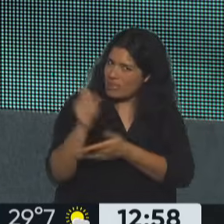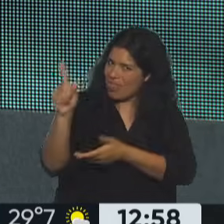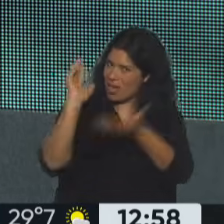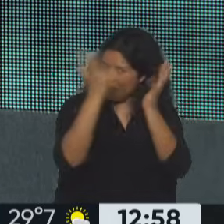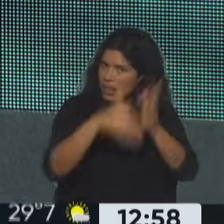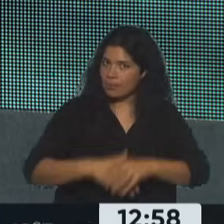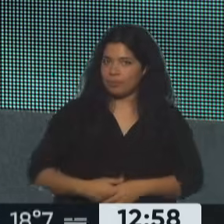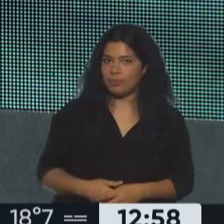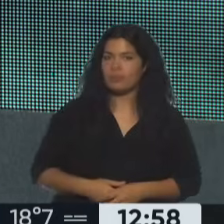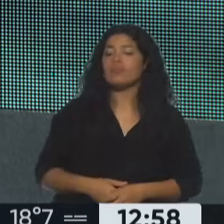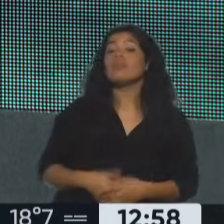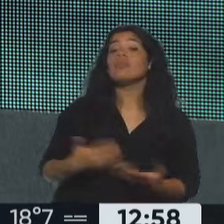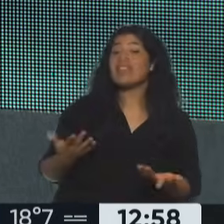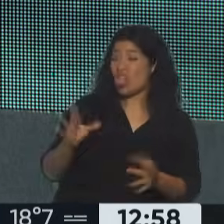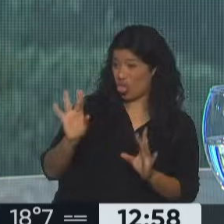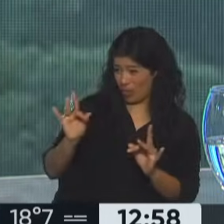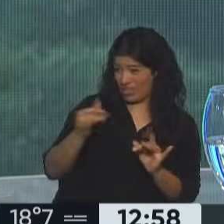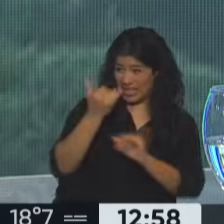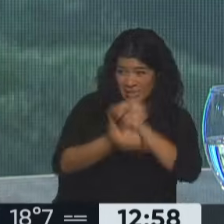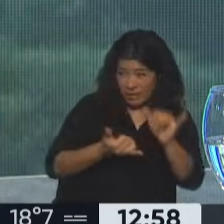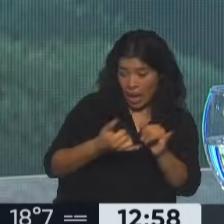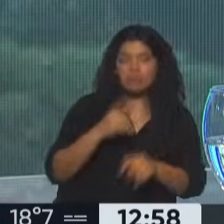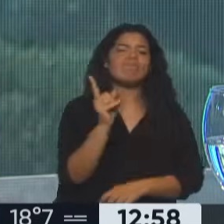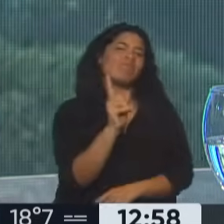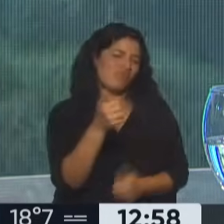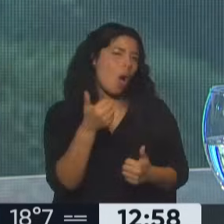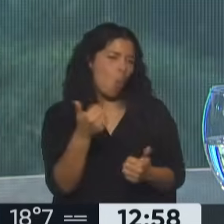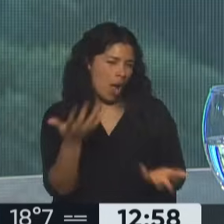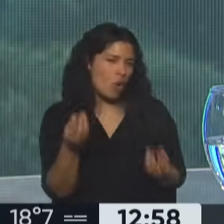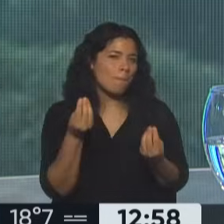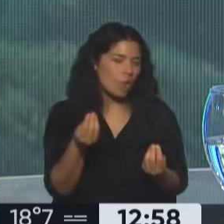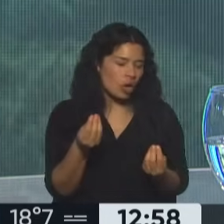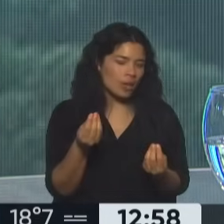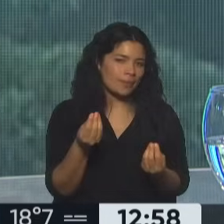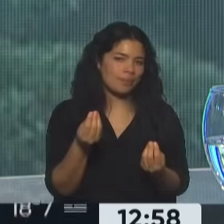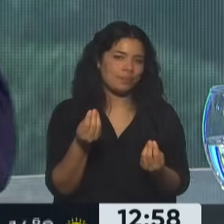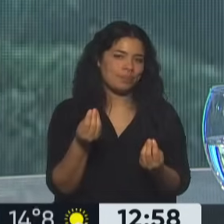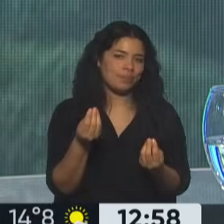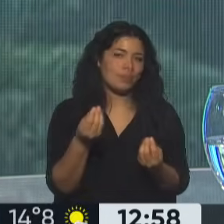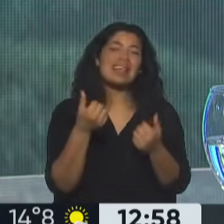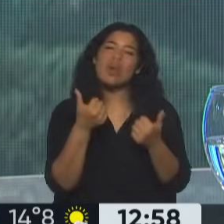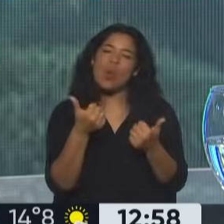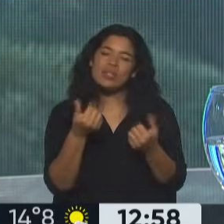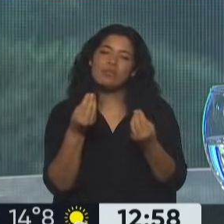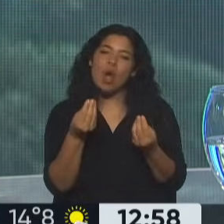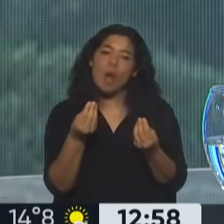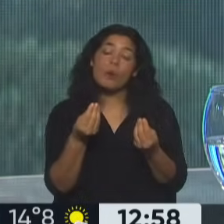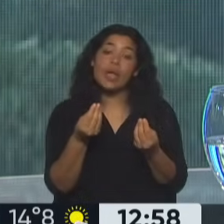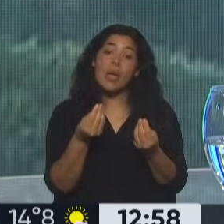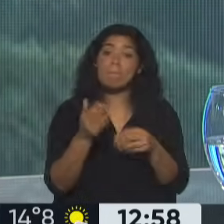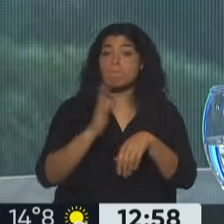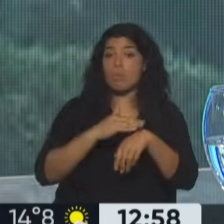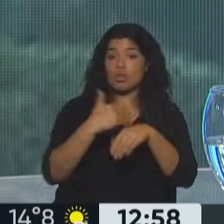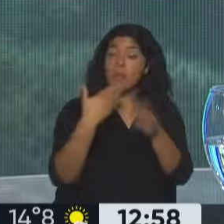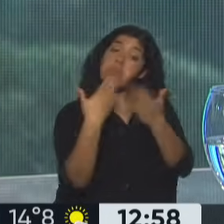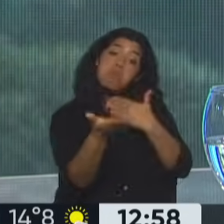Digo de ir de marañando eso está buenísima está buenísima porque aparte está buenísimo que cuando vos confrontás